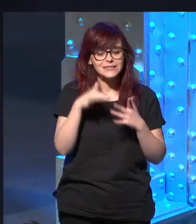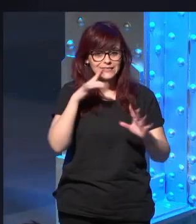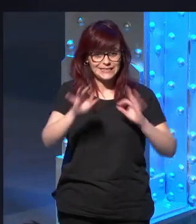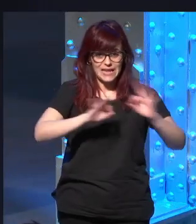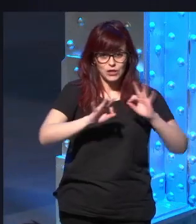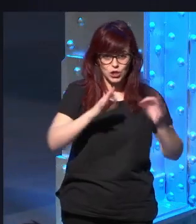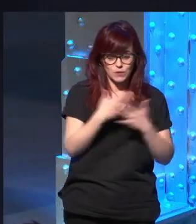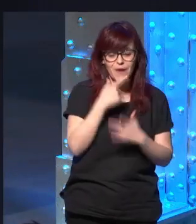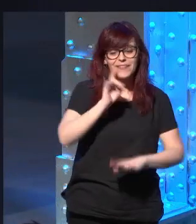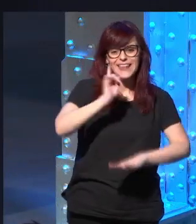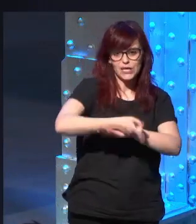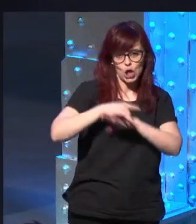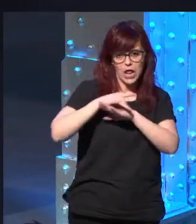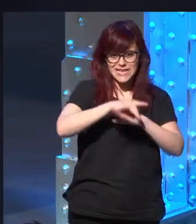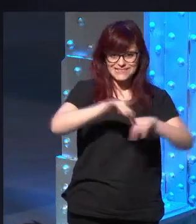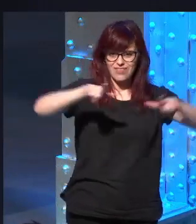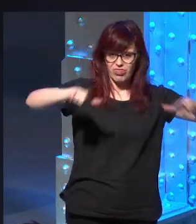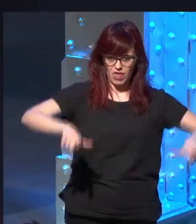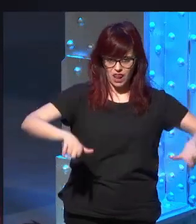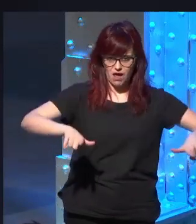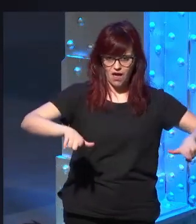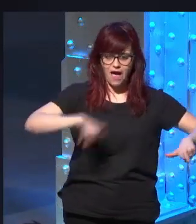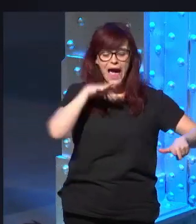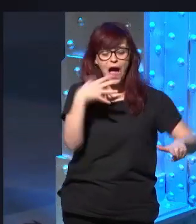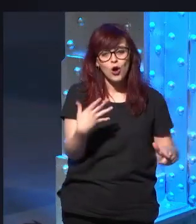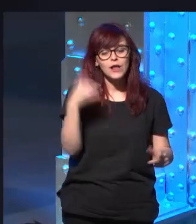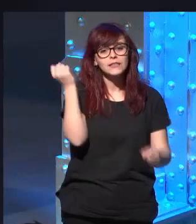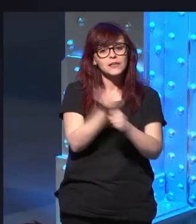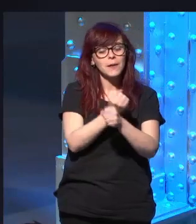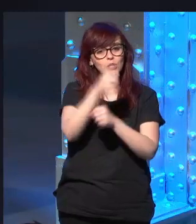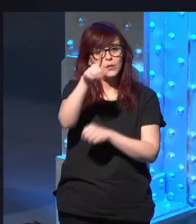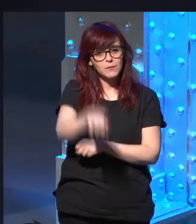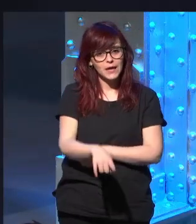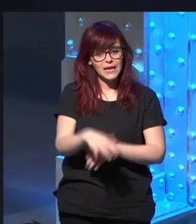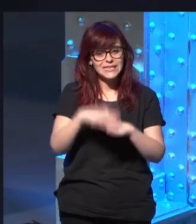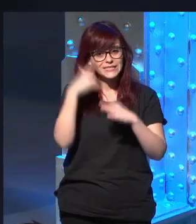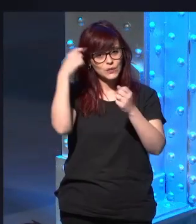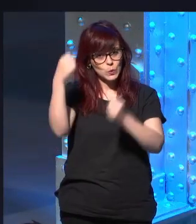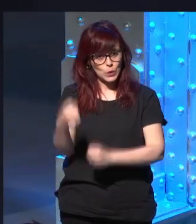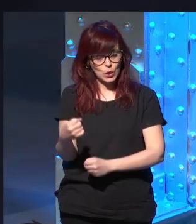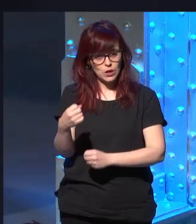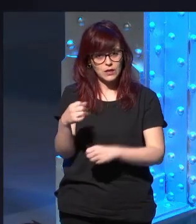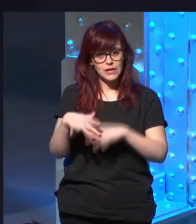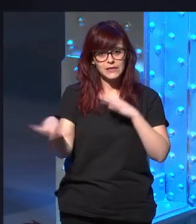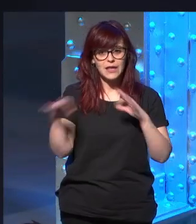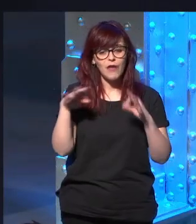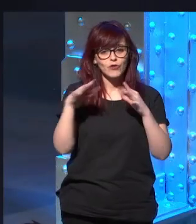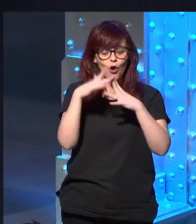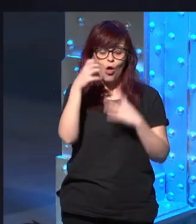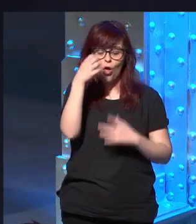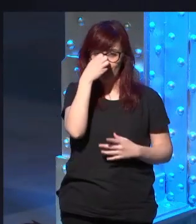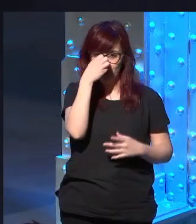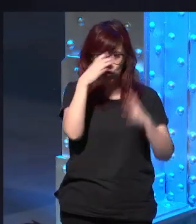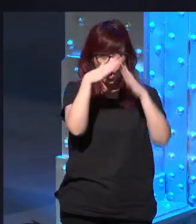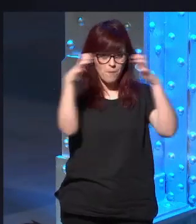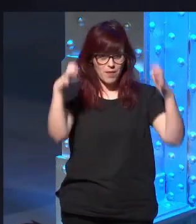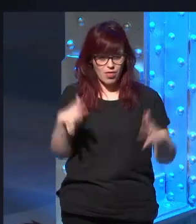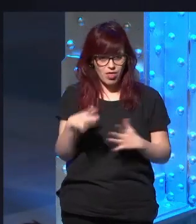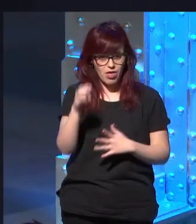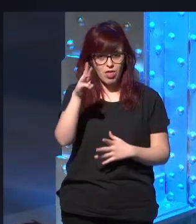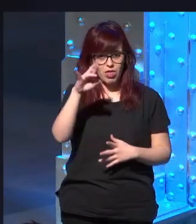teatro, estudié dirección de escena. Ahora trabajo también en una institución, en el Teatro Circo Price, soy la